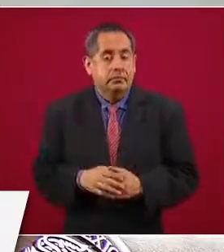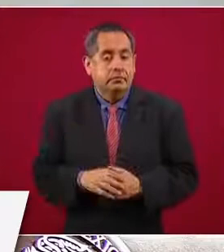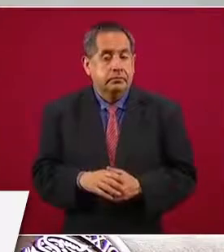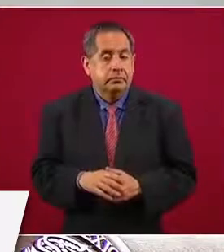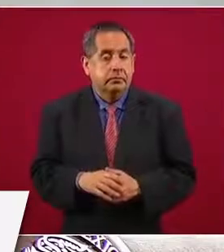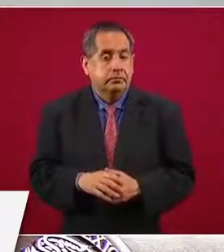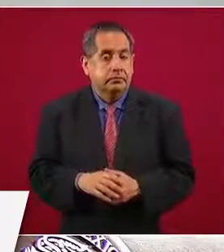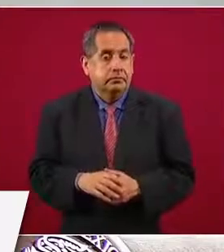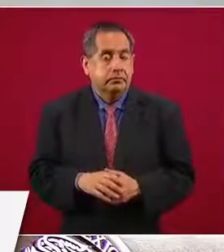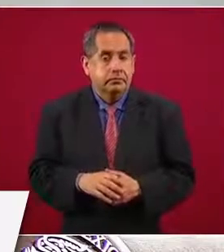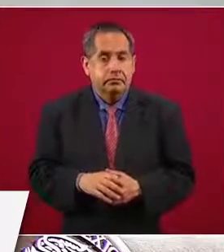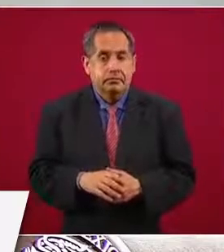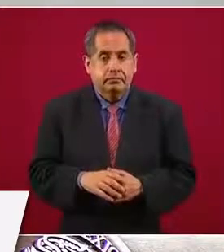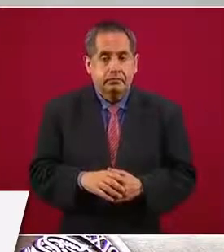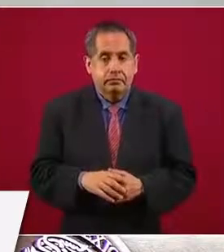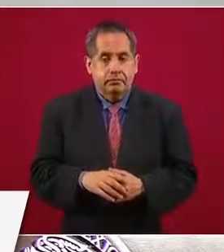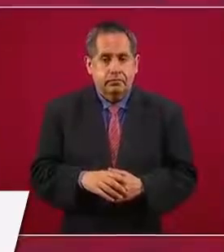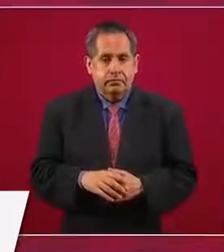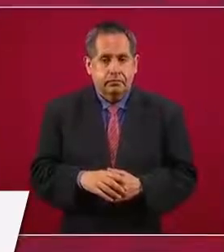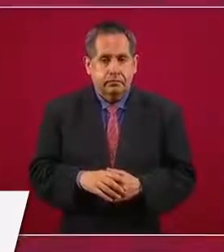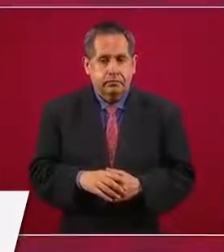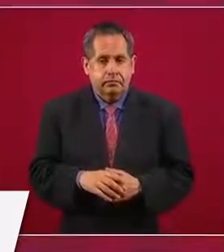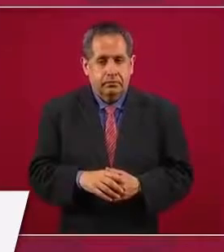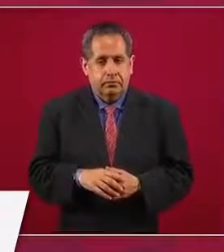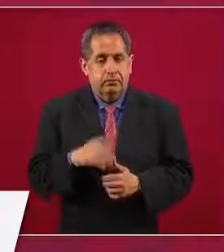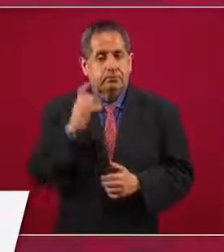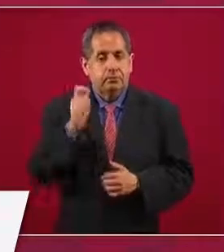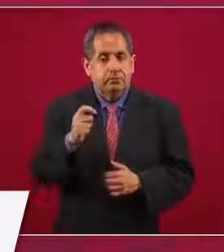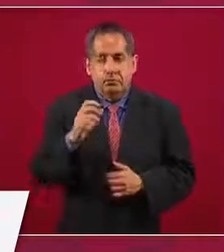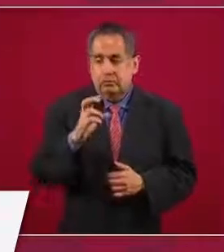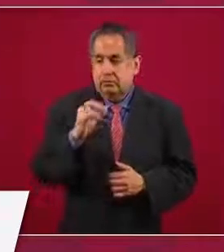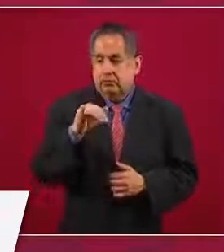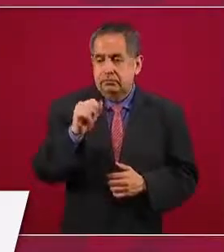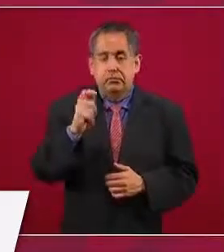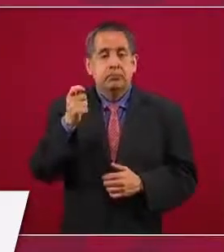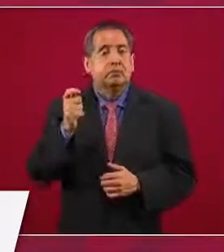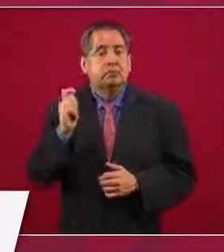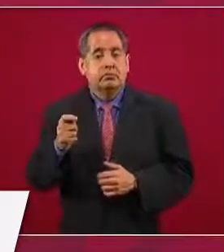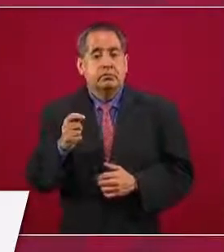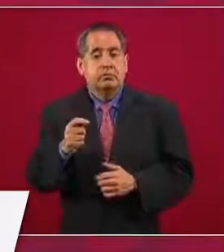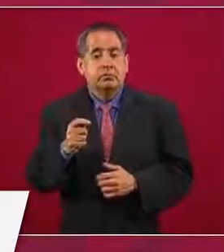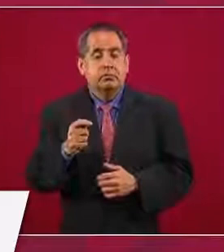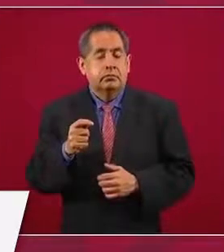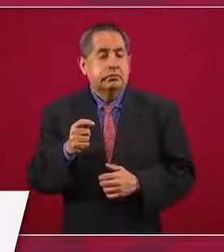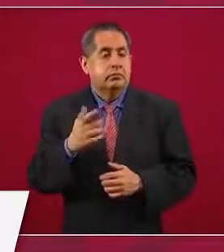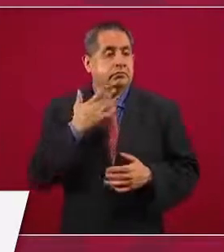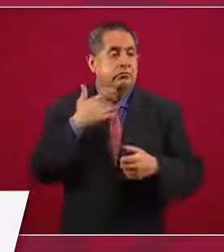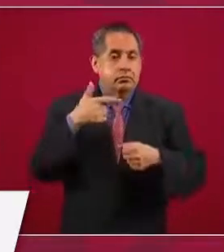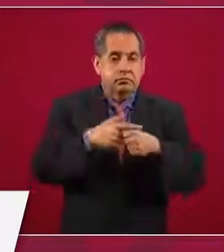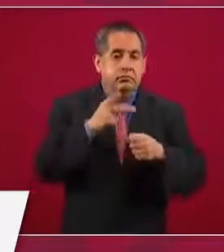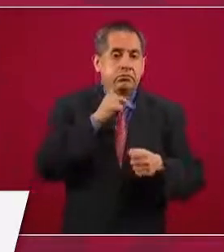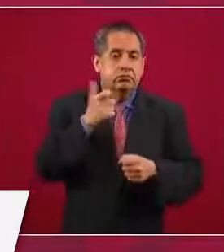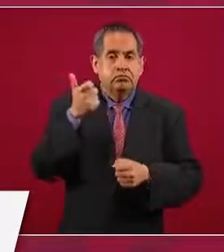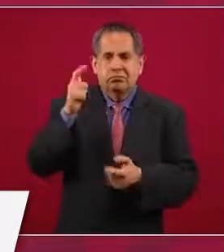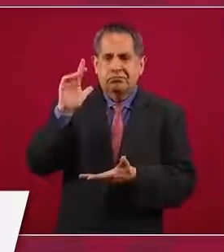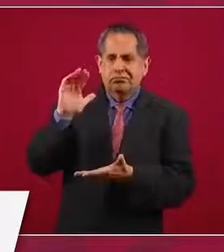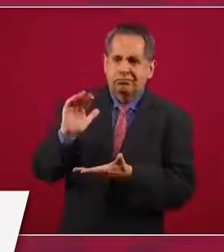el qué bajo el precio de los combustibles